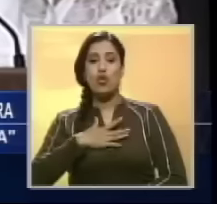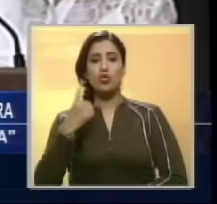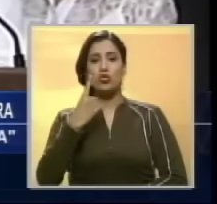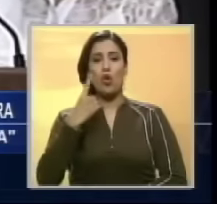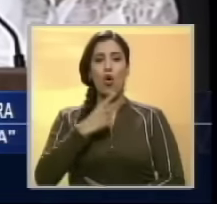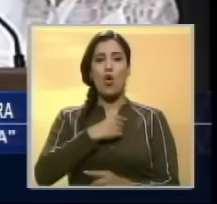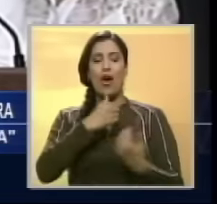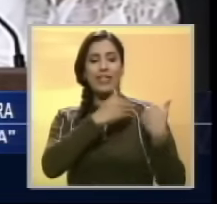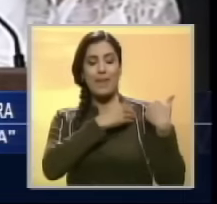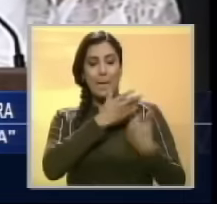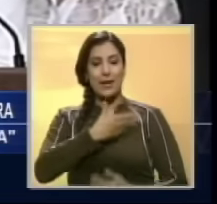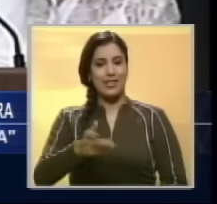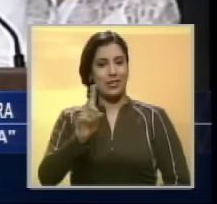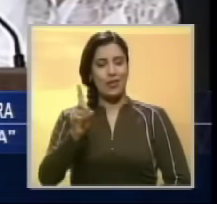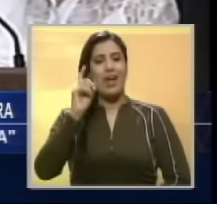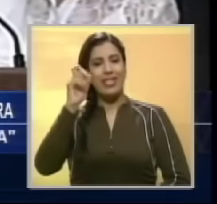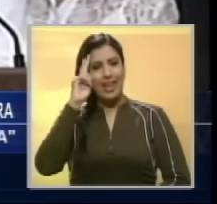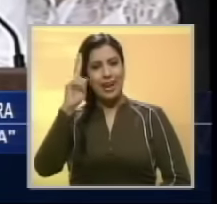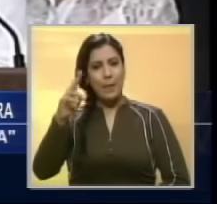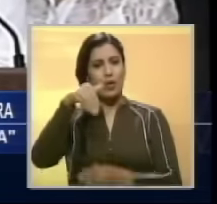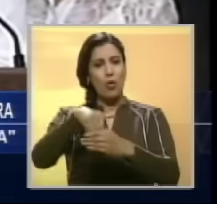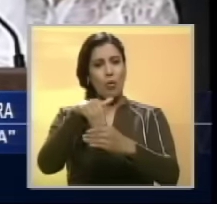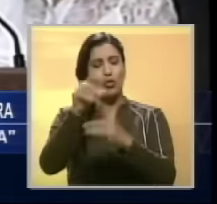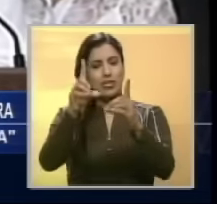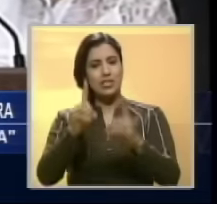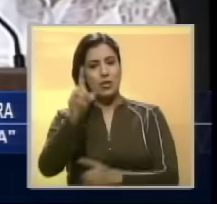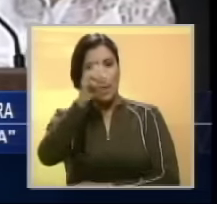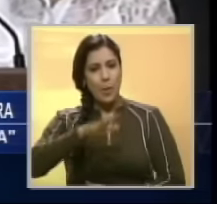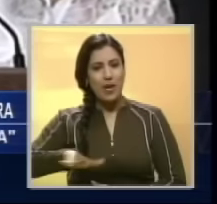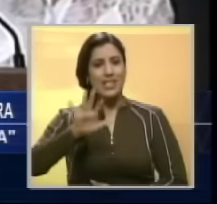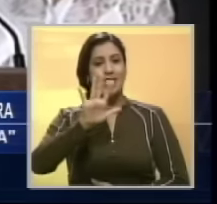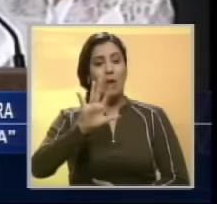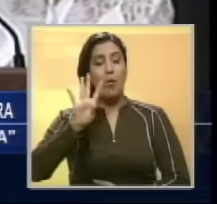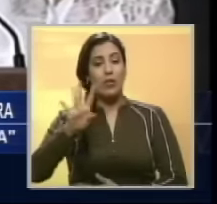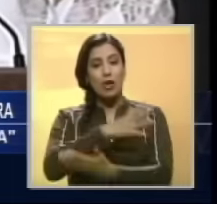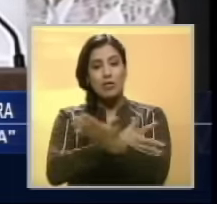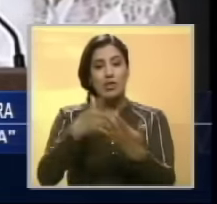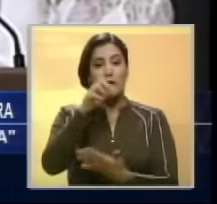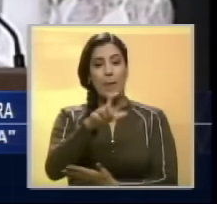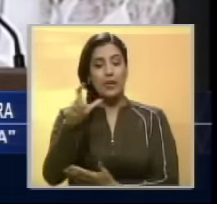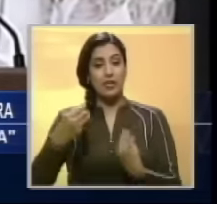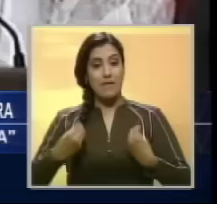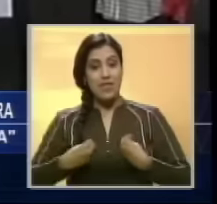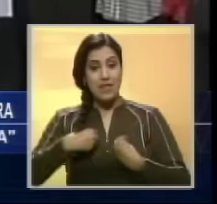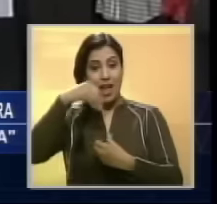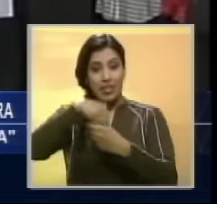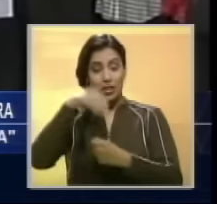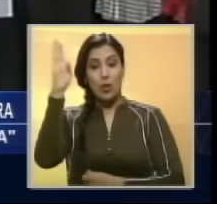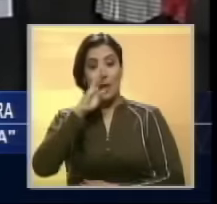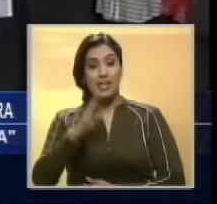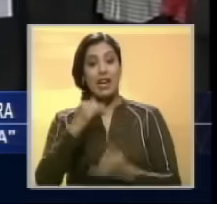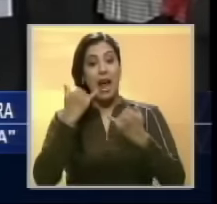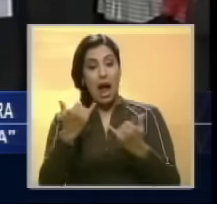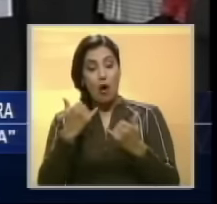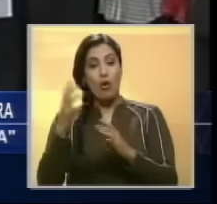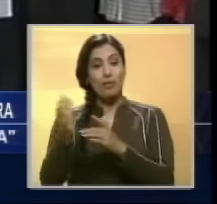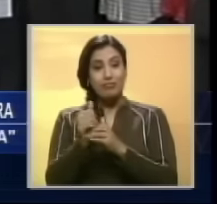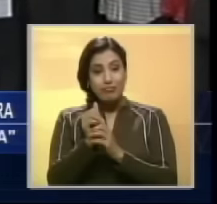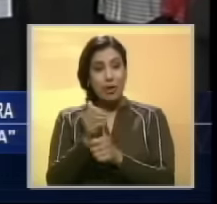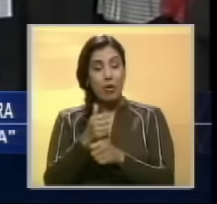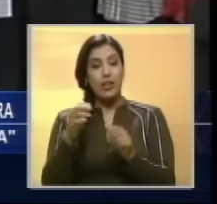mandato sino el respeto a las urnas y a la voluntad soberana de los 54 millones de personas que la eligieron y también las conquistas de los